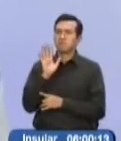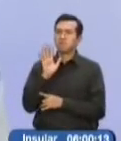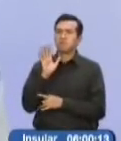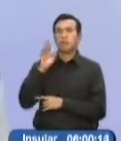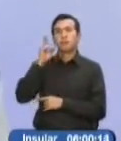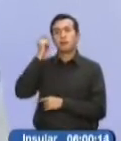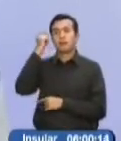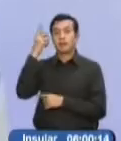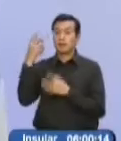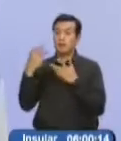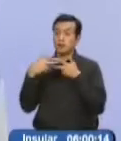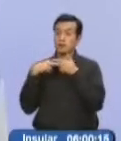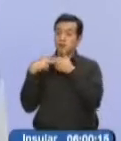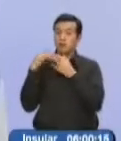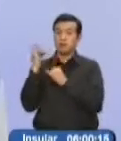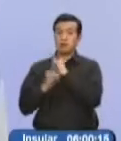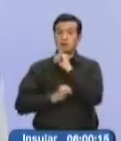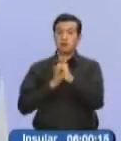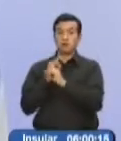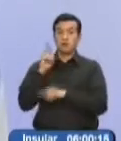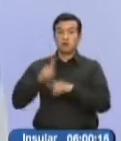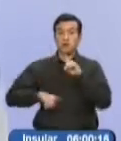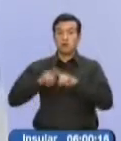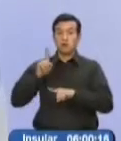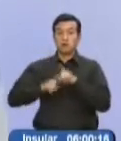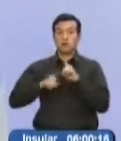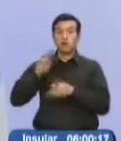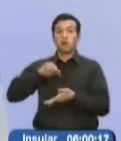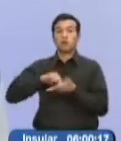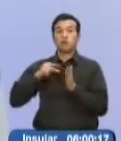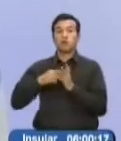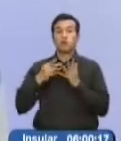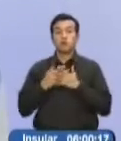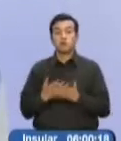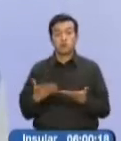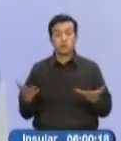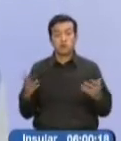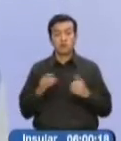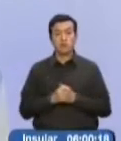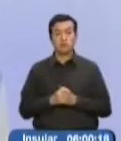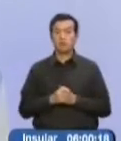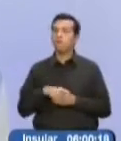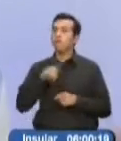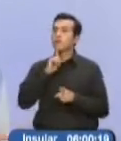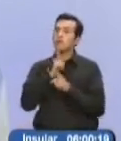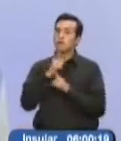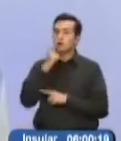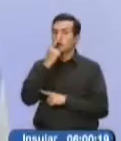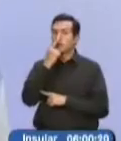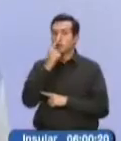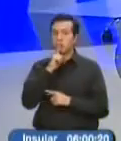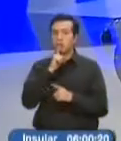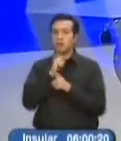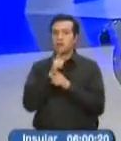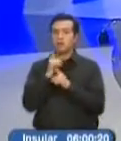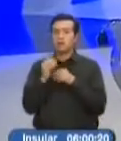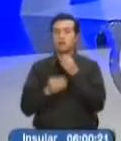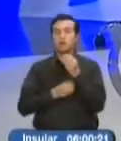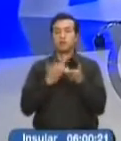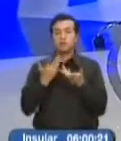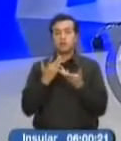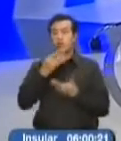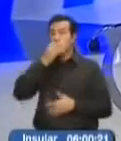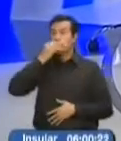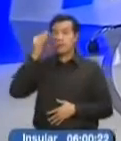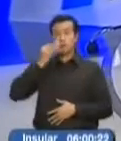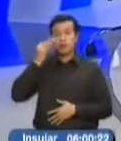porque entender las relaciones internacionales como amigos, enemigos, me parece que simplificamos mucho. En las relaciones internacionales hay intereses, hay una